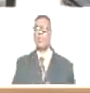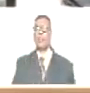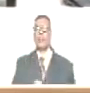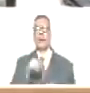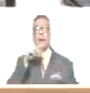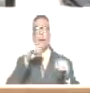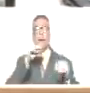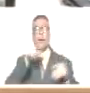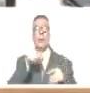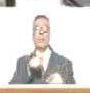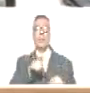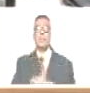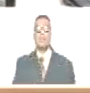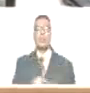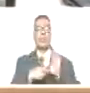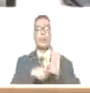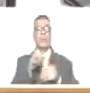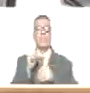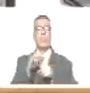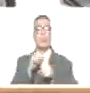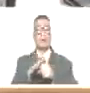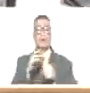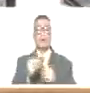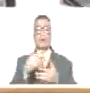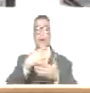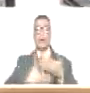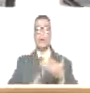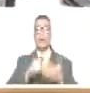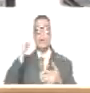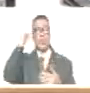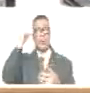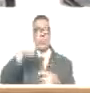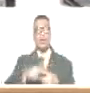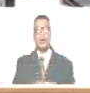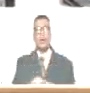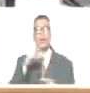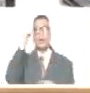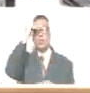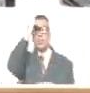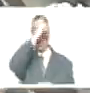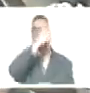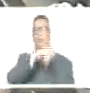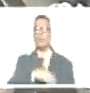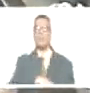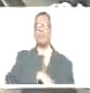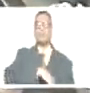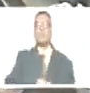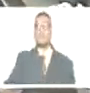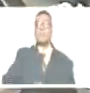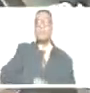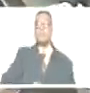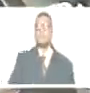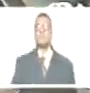la presentación del proyecto de acuerdo al diputado Diosdado Cabello Rondón.